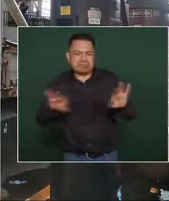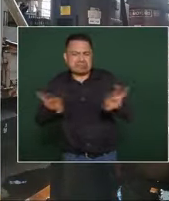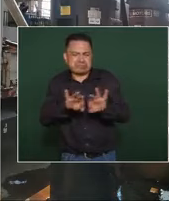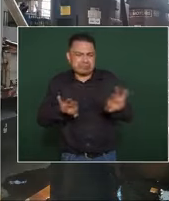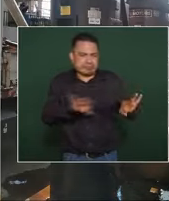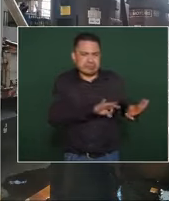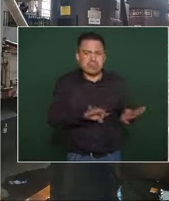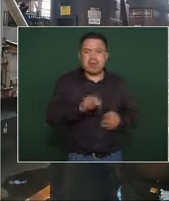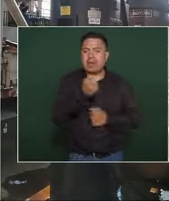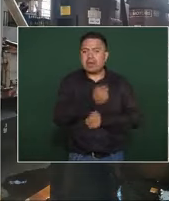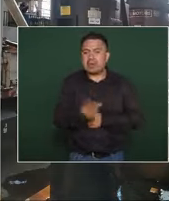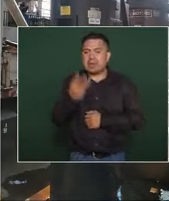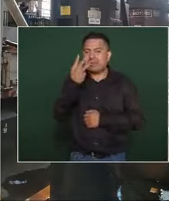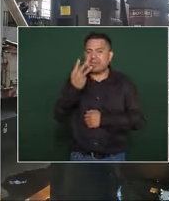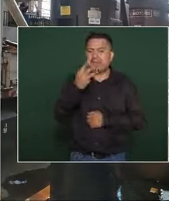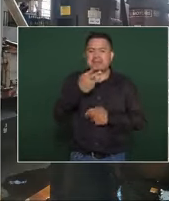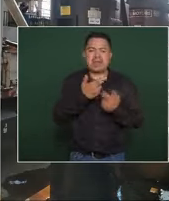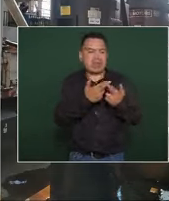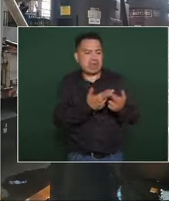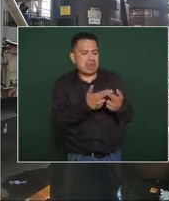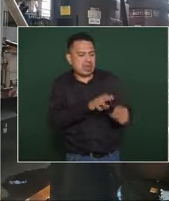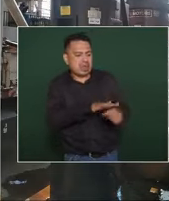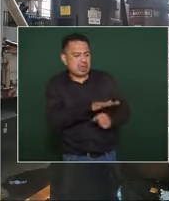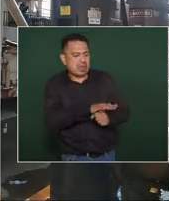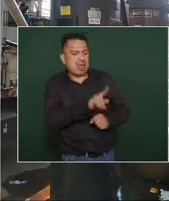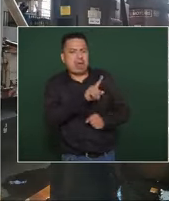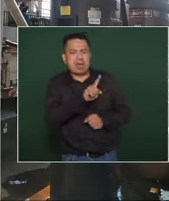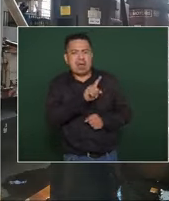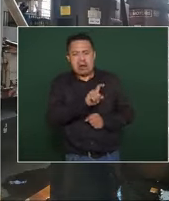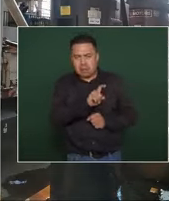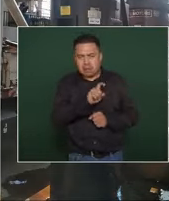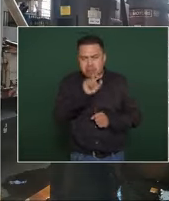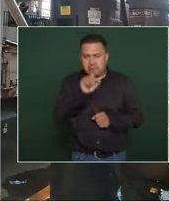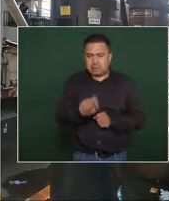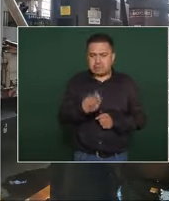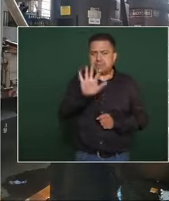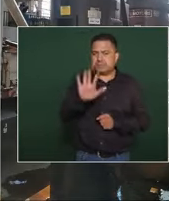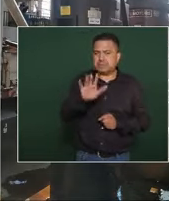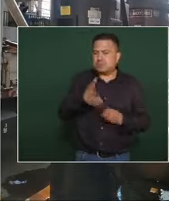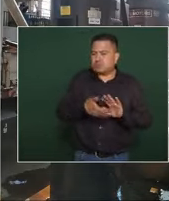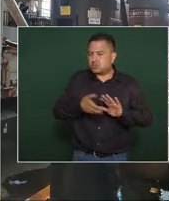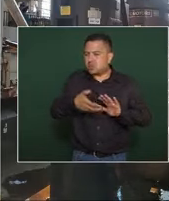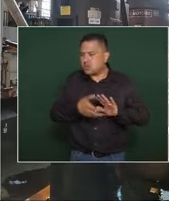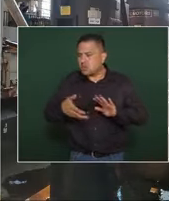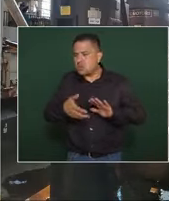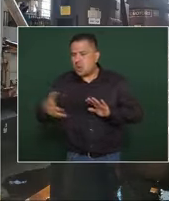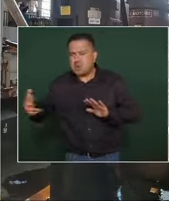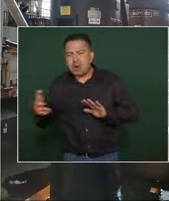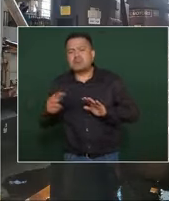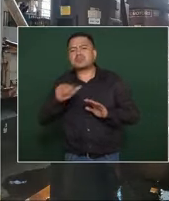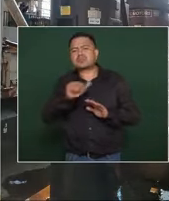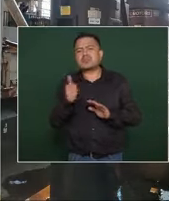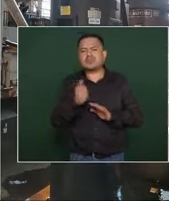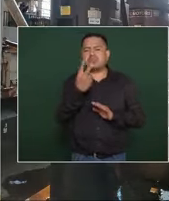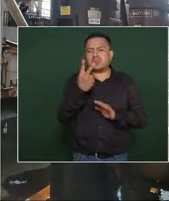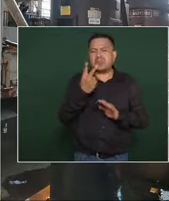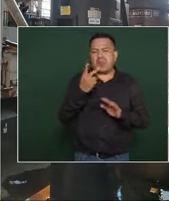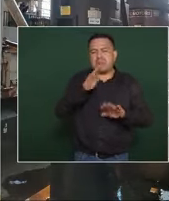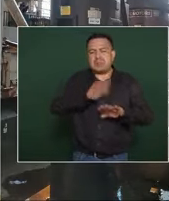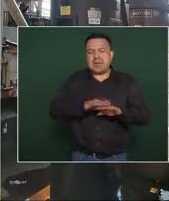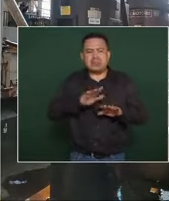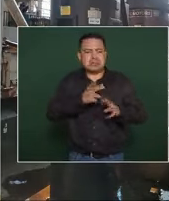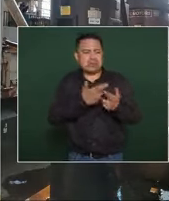interconexiones, 3 tanques de almacenamiento, 25 estaciones de rebombeo, una potabilizadora y 2